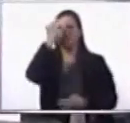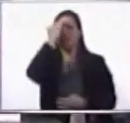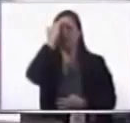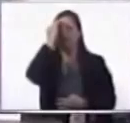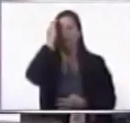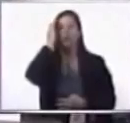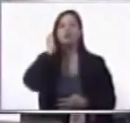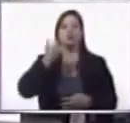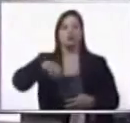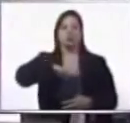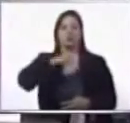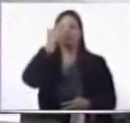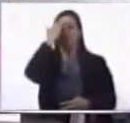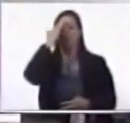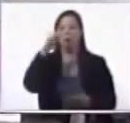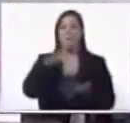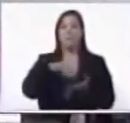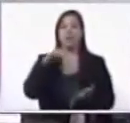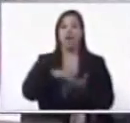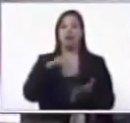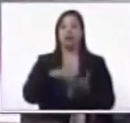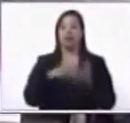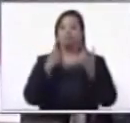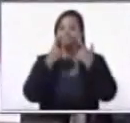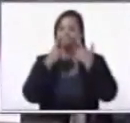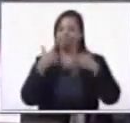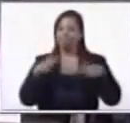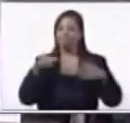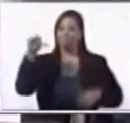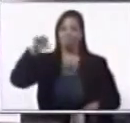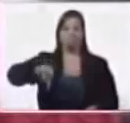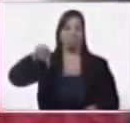Sabemos que en Miranda las cosas están muy mal.